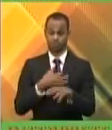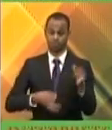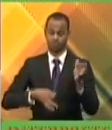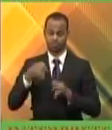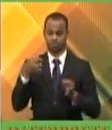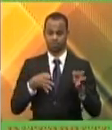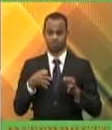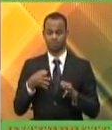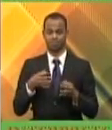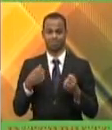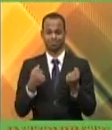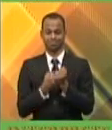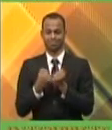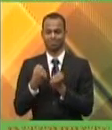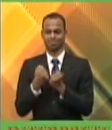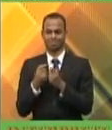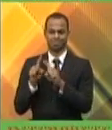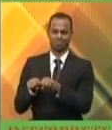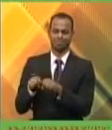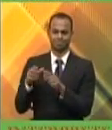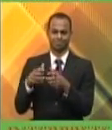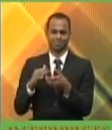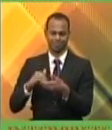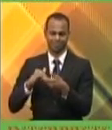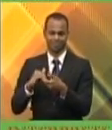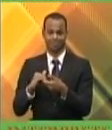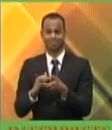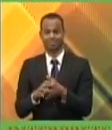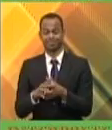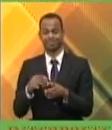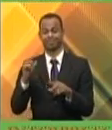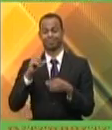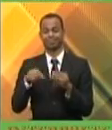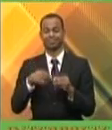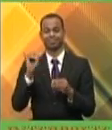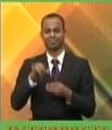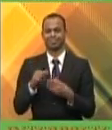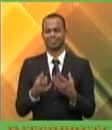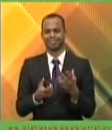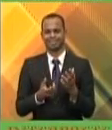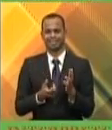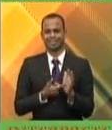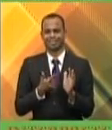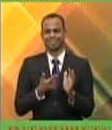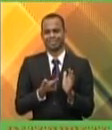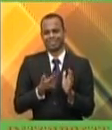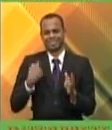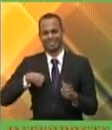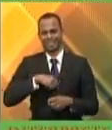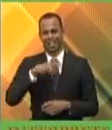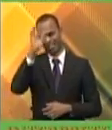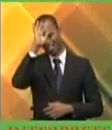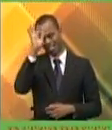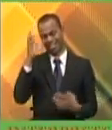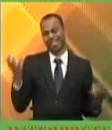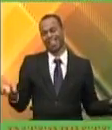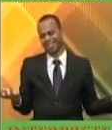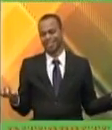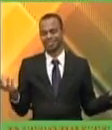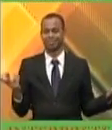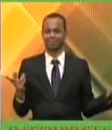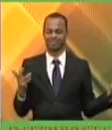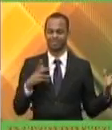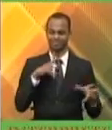nos apoyamos mucho de conadis para todos porque este tema a veces somos analfabetos estamos